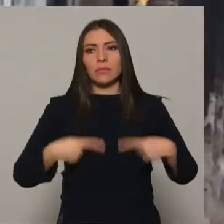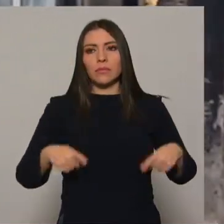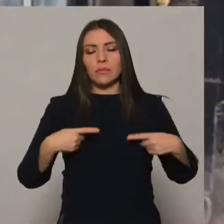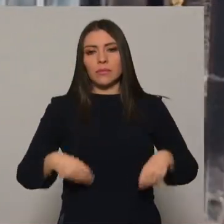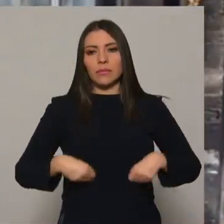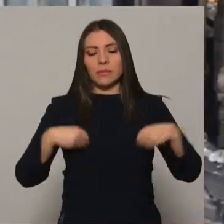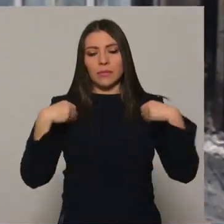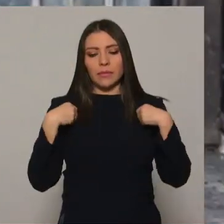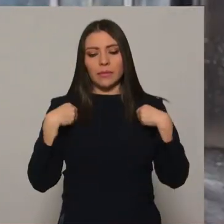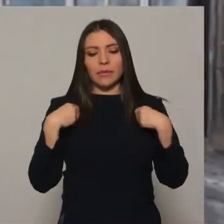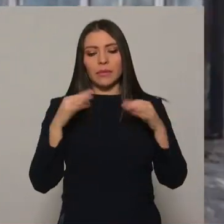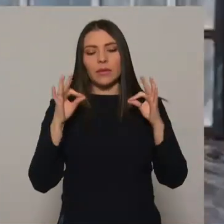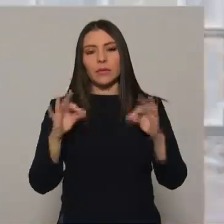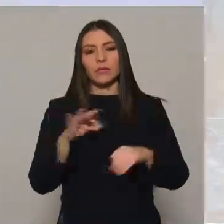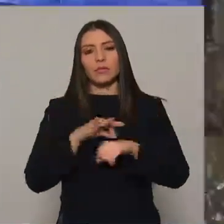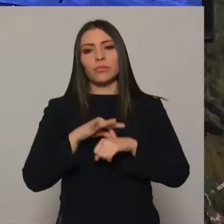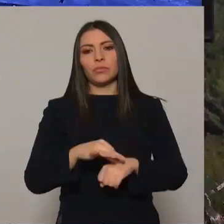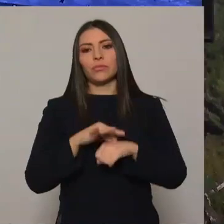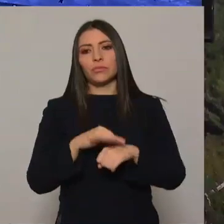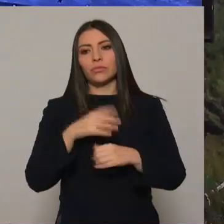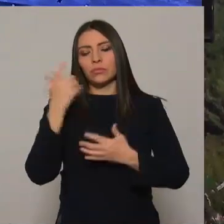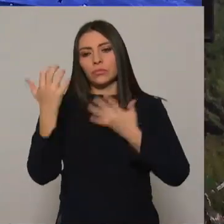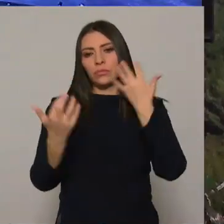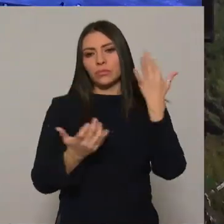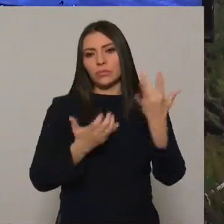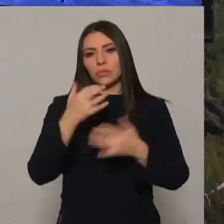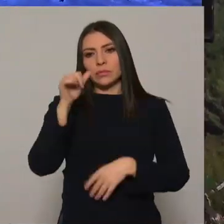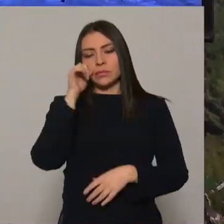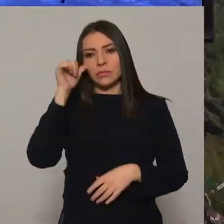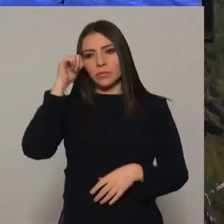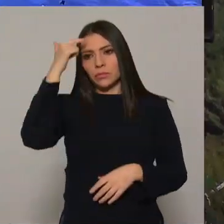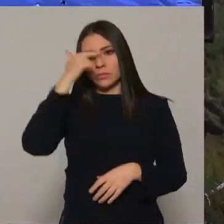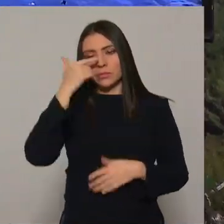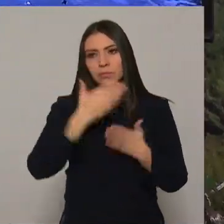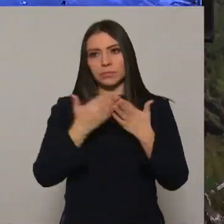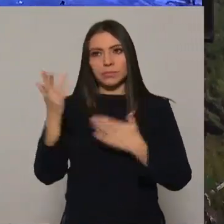vivió en carne viva este incendio de la noche de ayer. Regresamos al estudio.